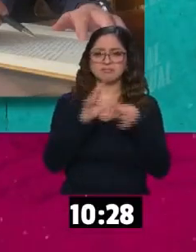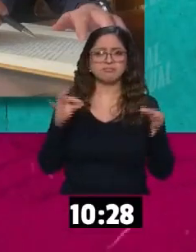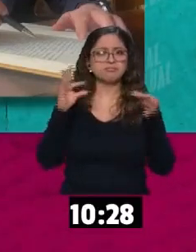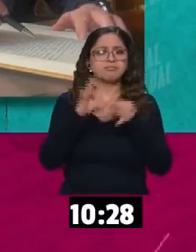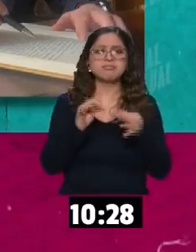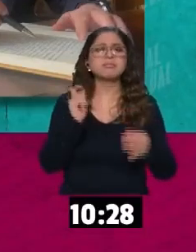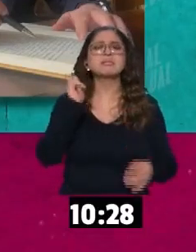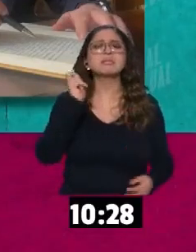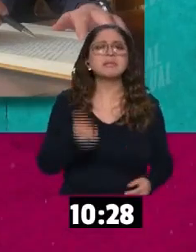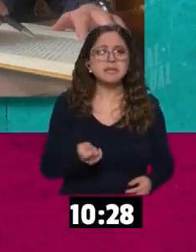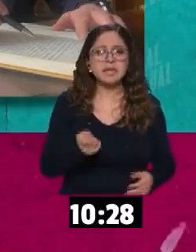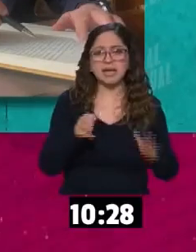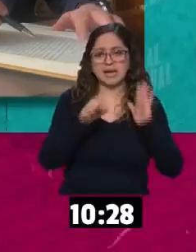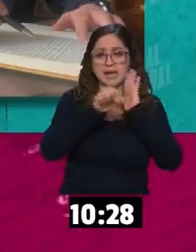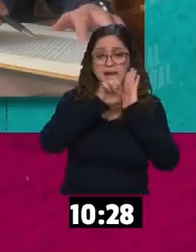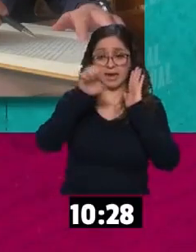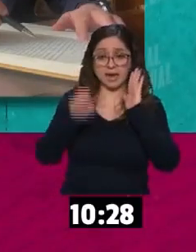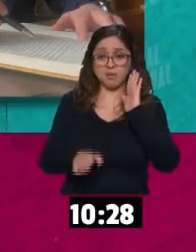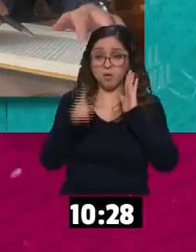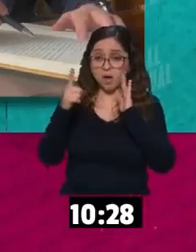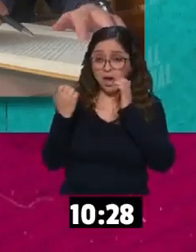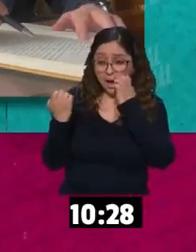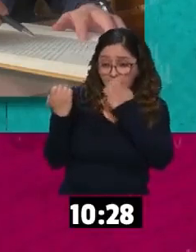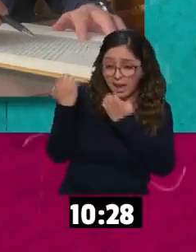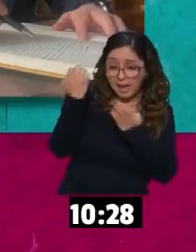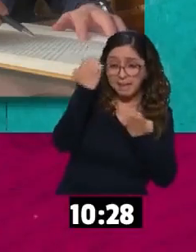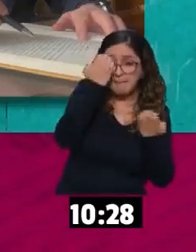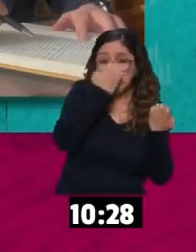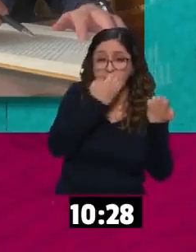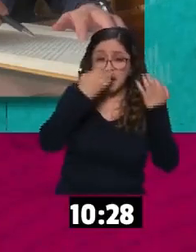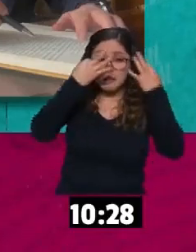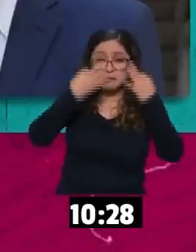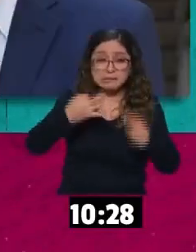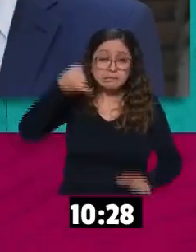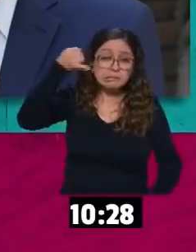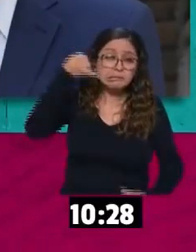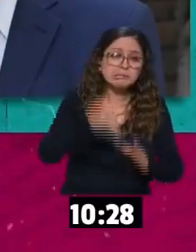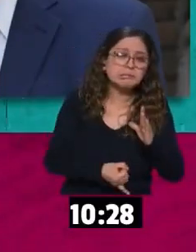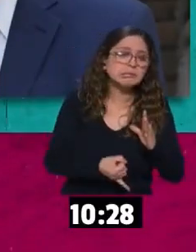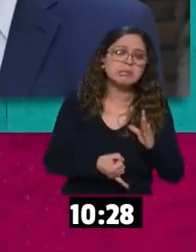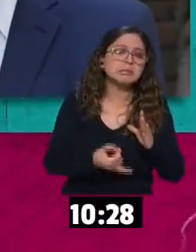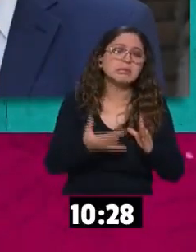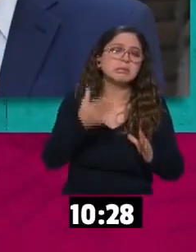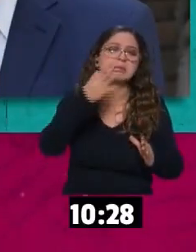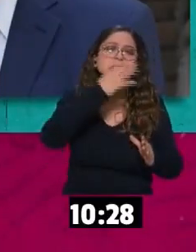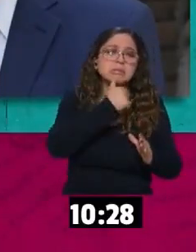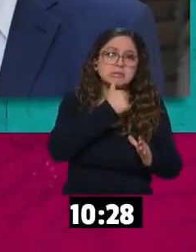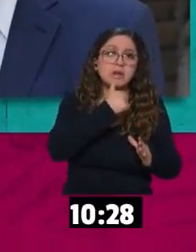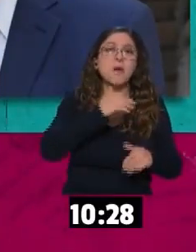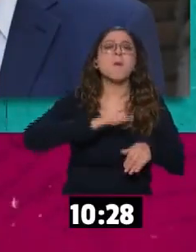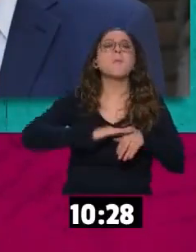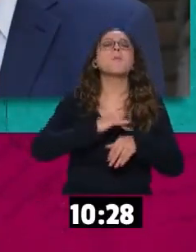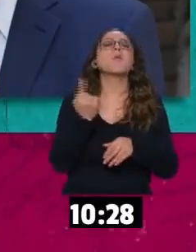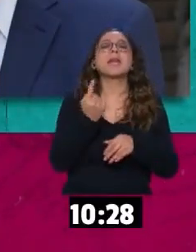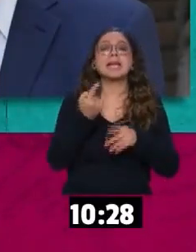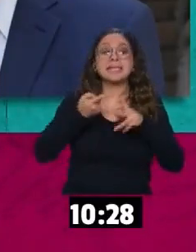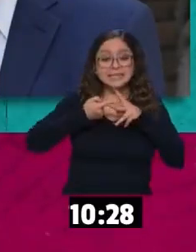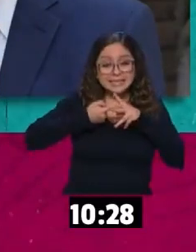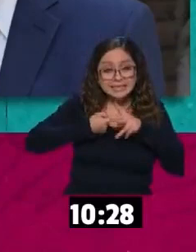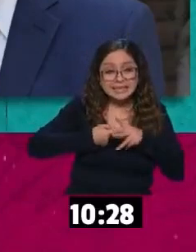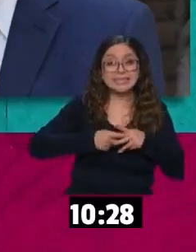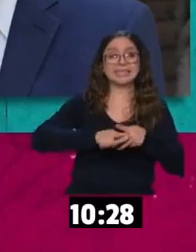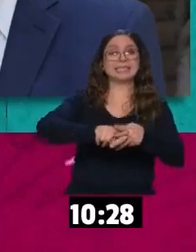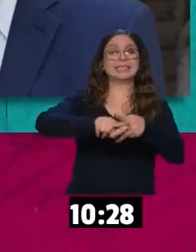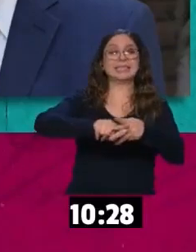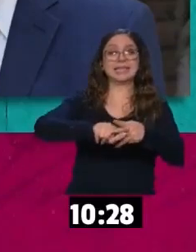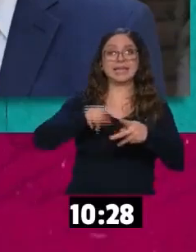que nos quedamos en la epidermis porque como se dio en la fase de la campaña